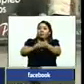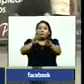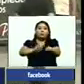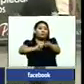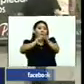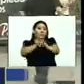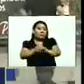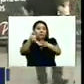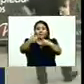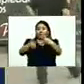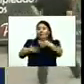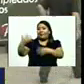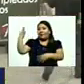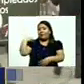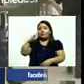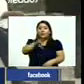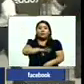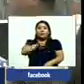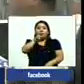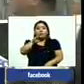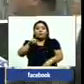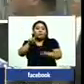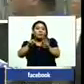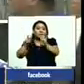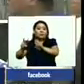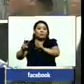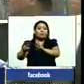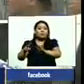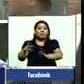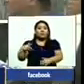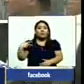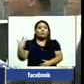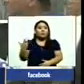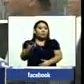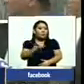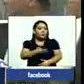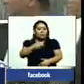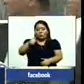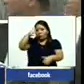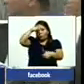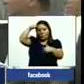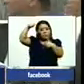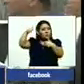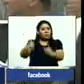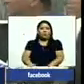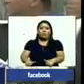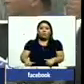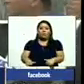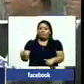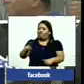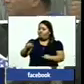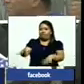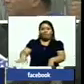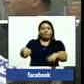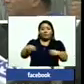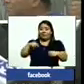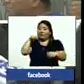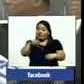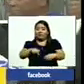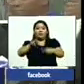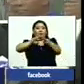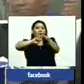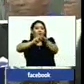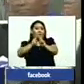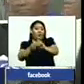aprobada en septiembre del año 2017. Y que nosotros rechazamos en ese momento esas reformas y